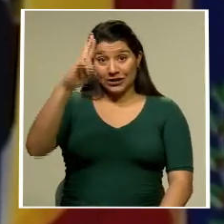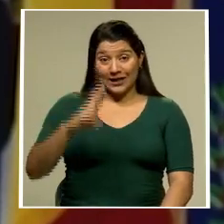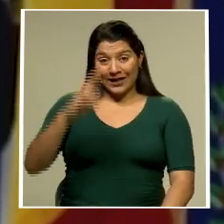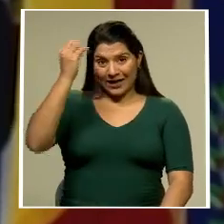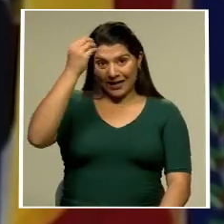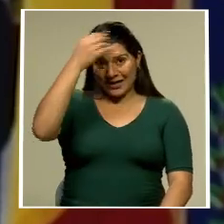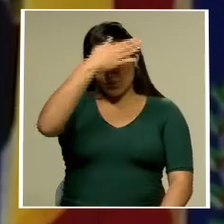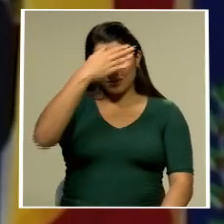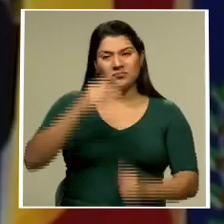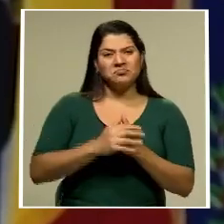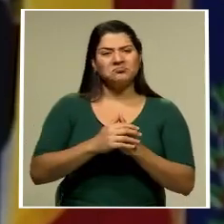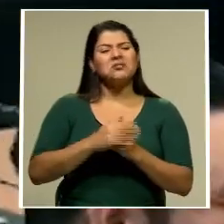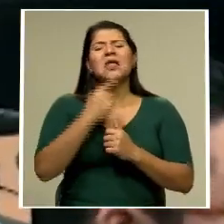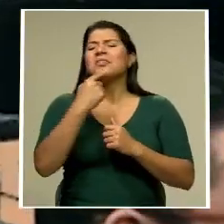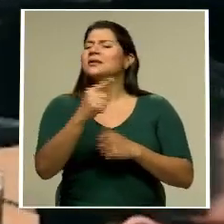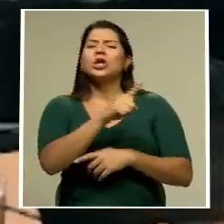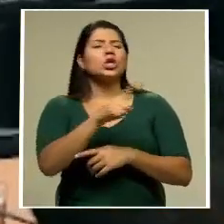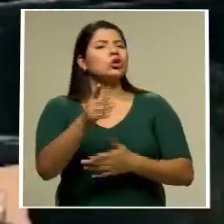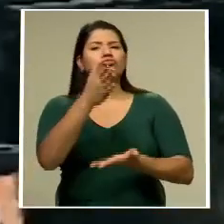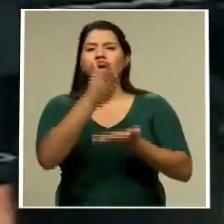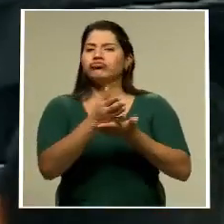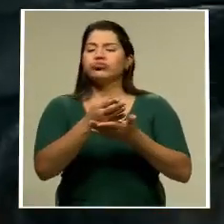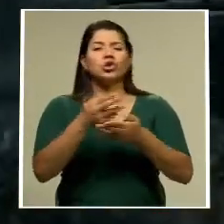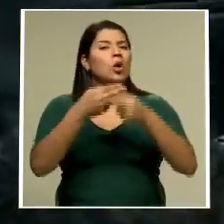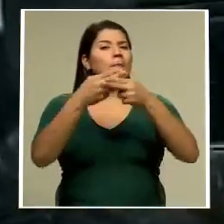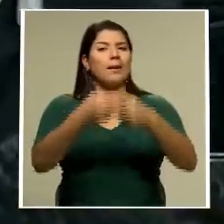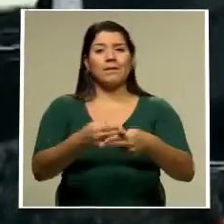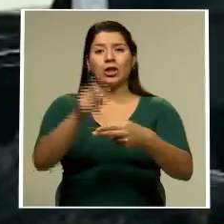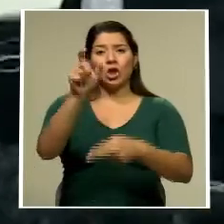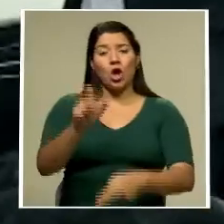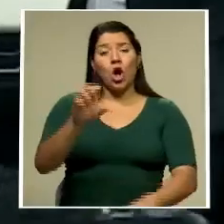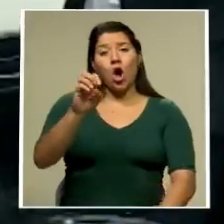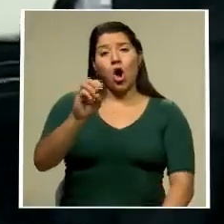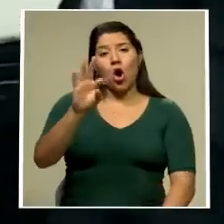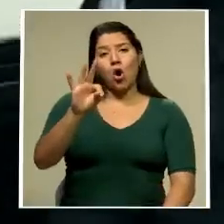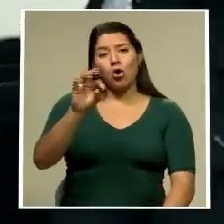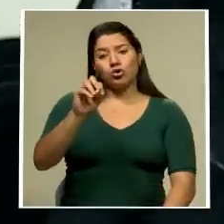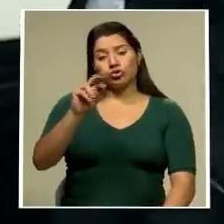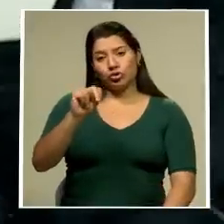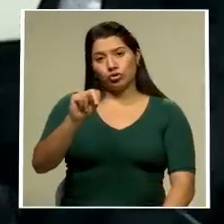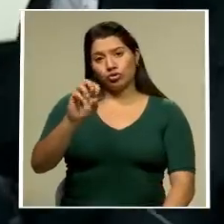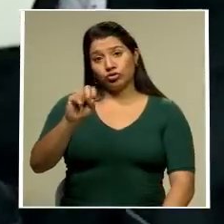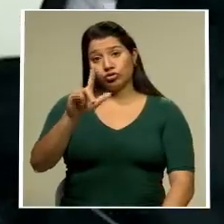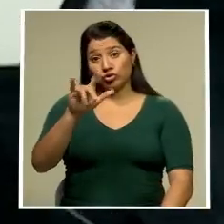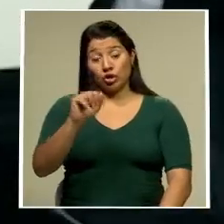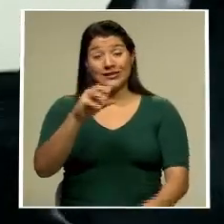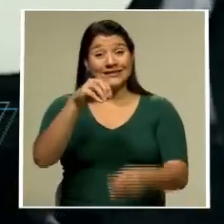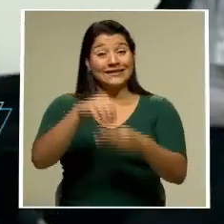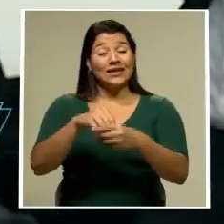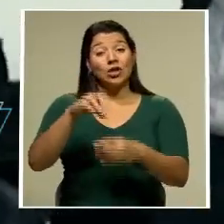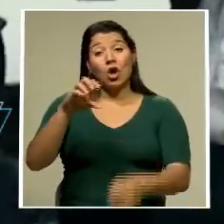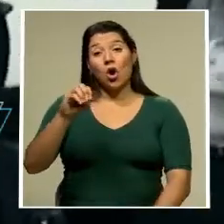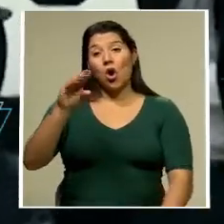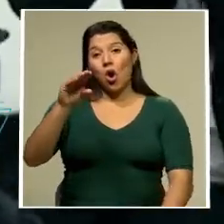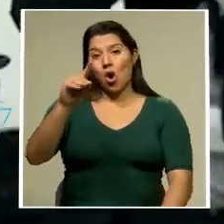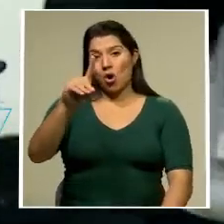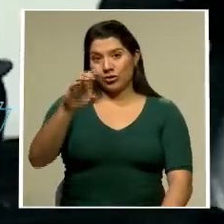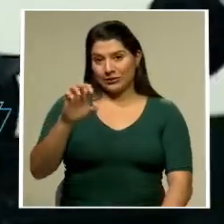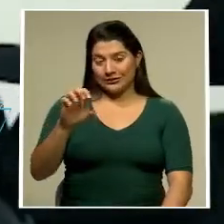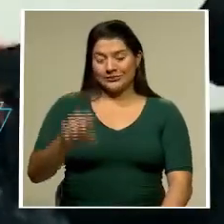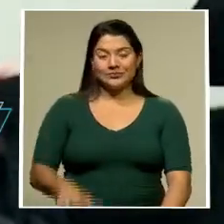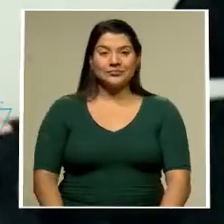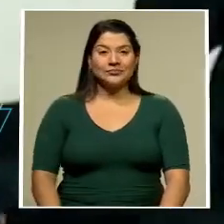que muestran su negativa de revocar el nombramiento de Otón Solís en la Organización para la Cooperación y el Desarrollo